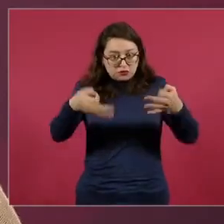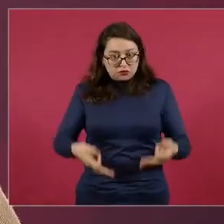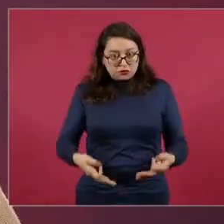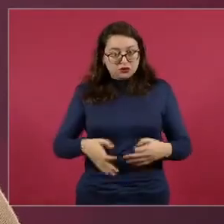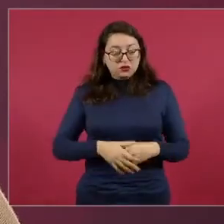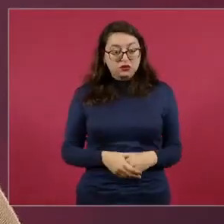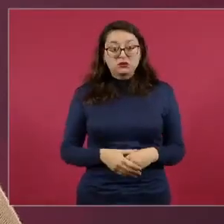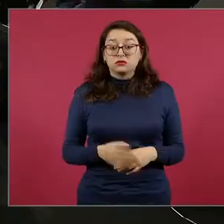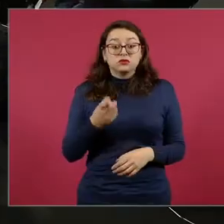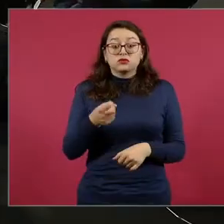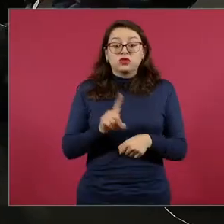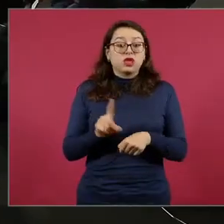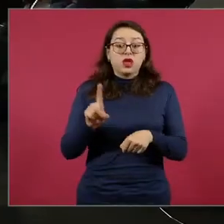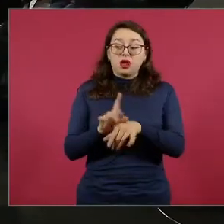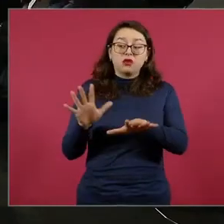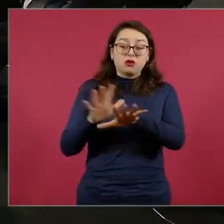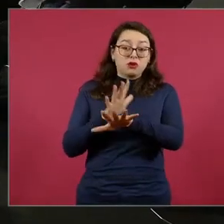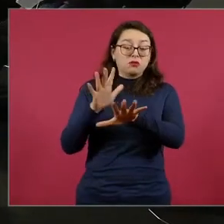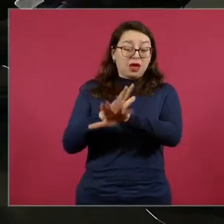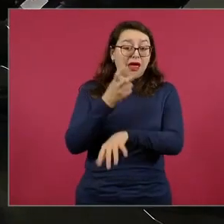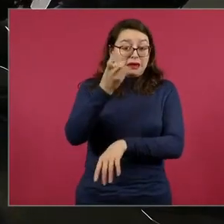que va cambiando, es lo que le digo.